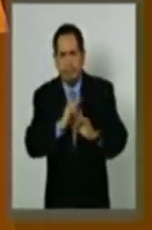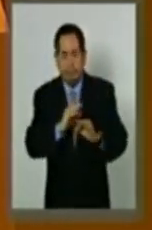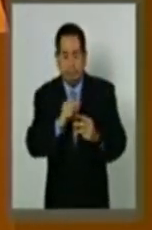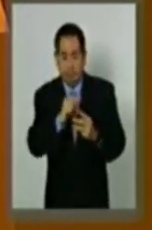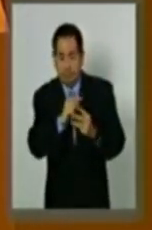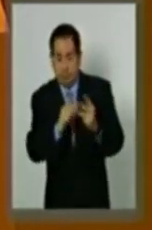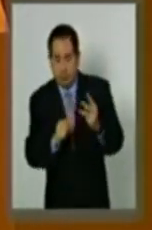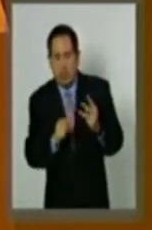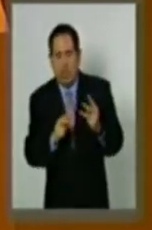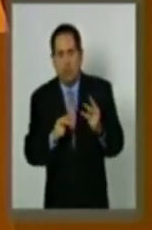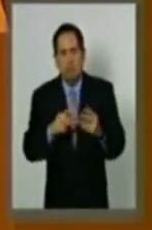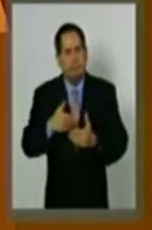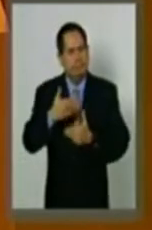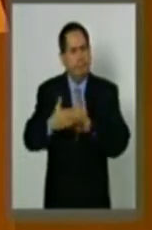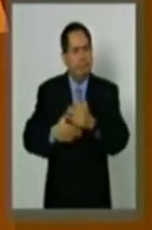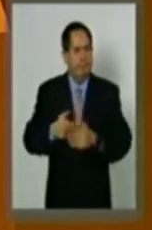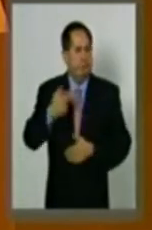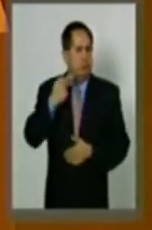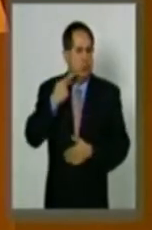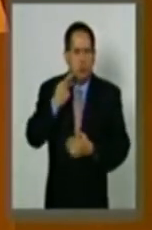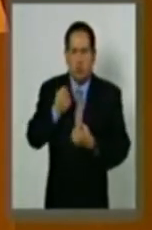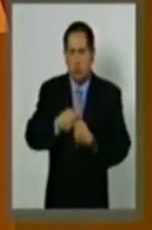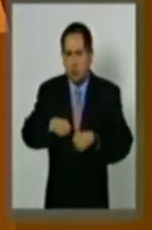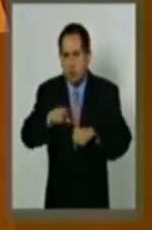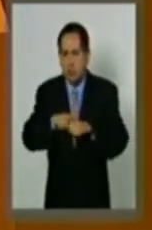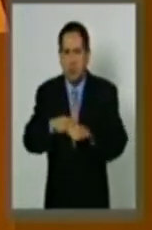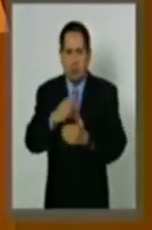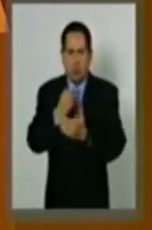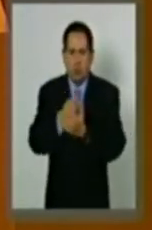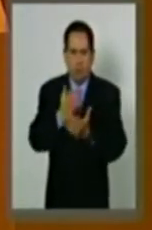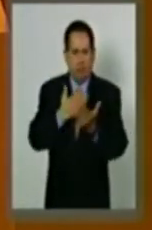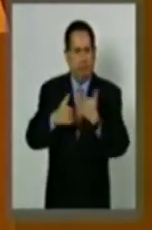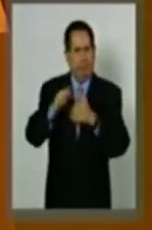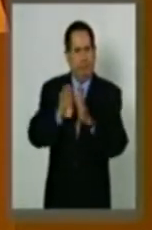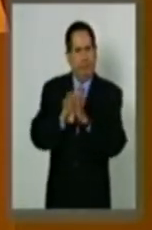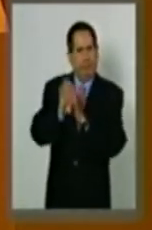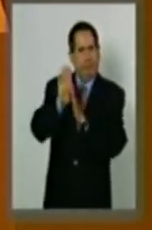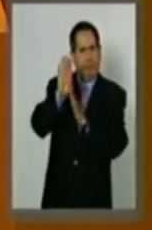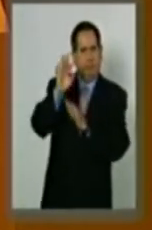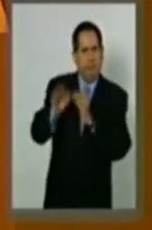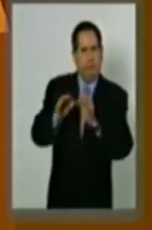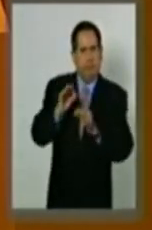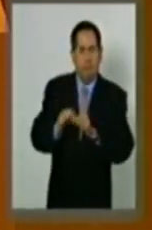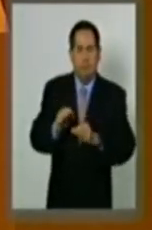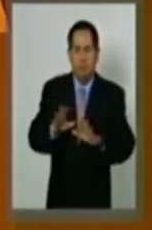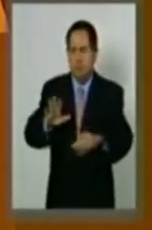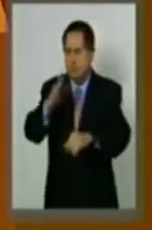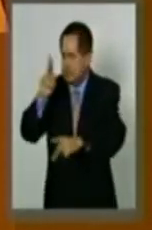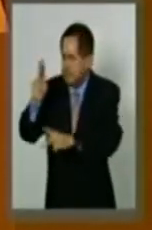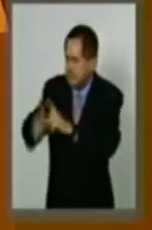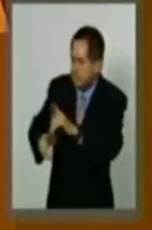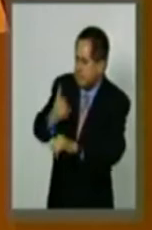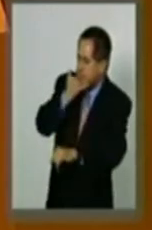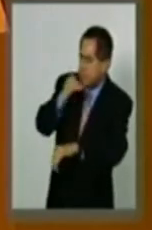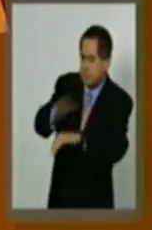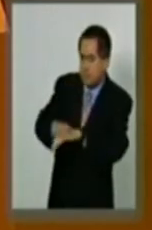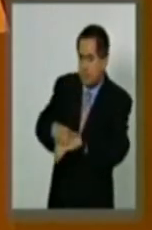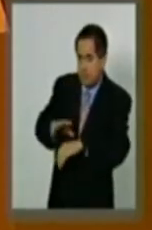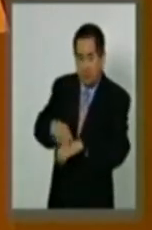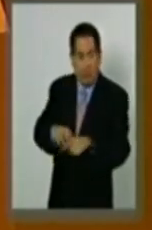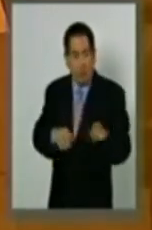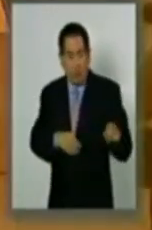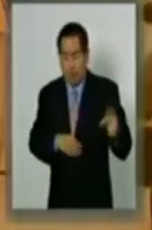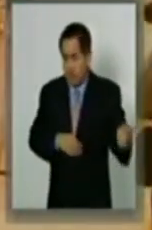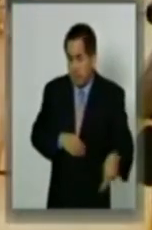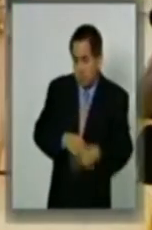el desarrollo político, social y económico de México. Senador Obviamente, Tapia, disculpe que lo interrumpe, acepto una